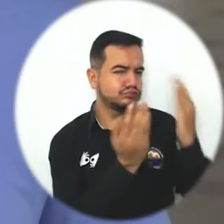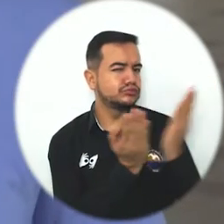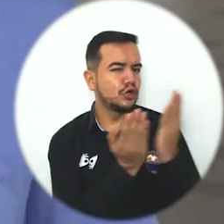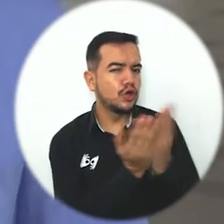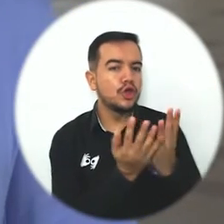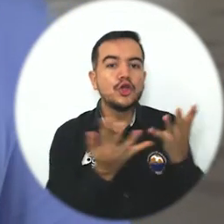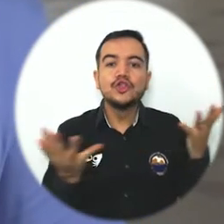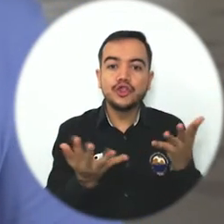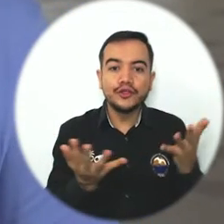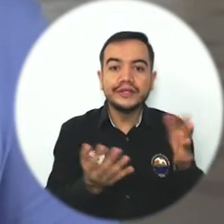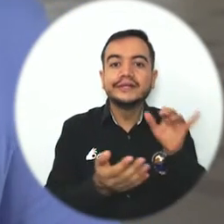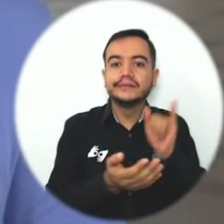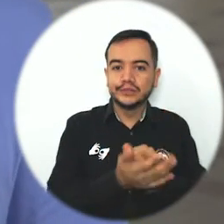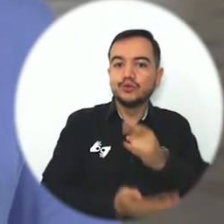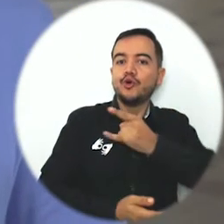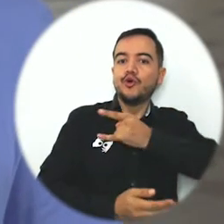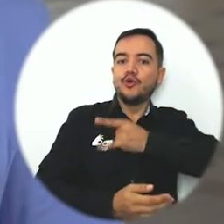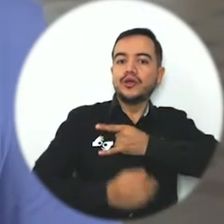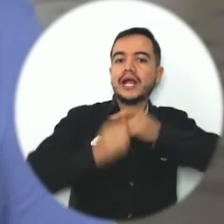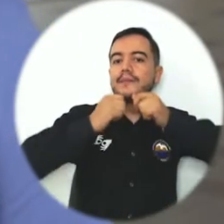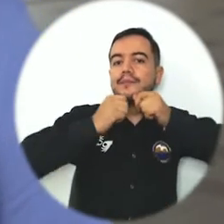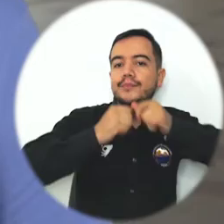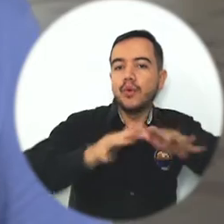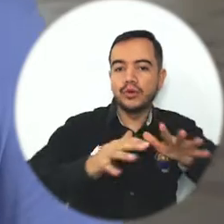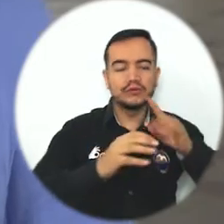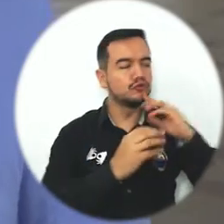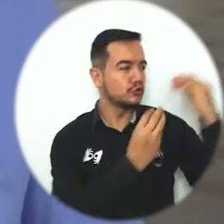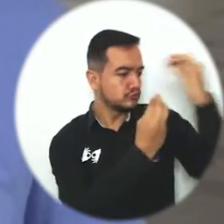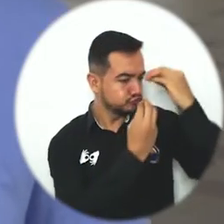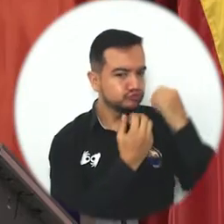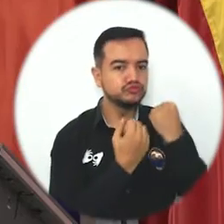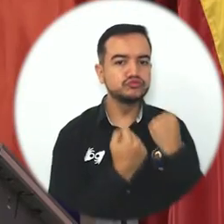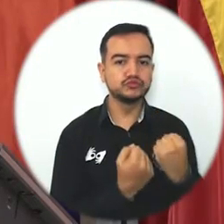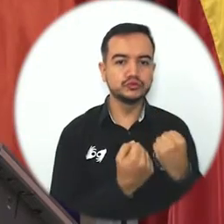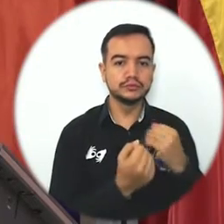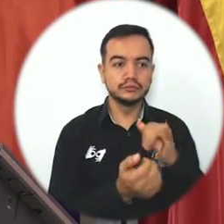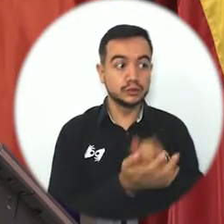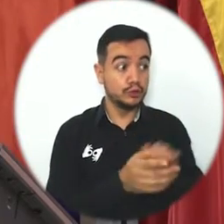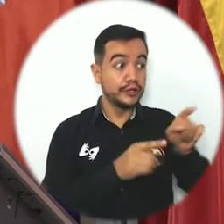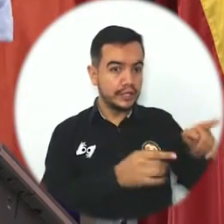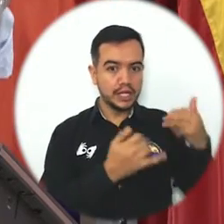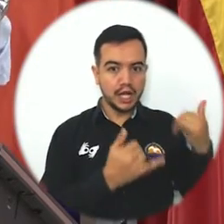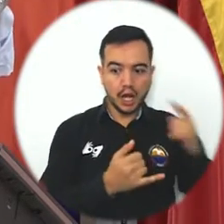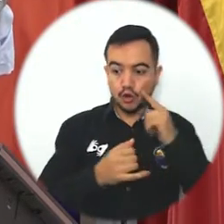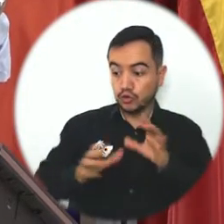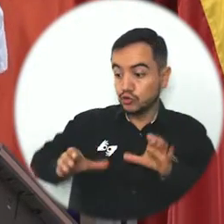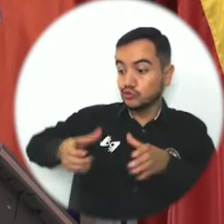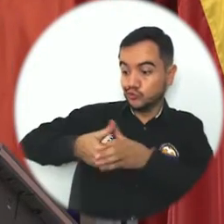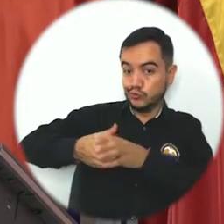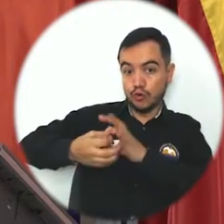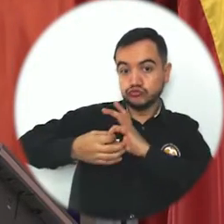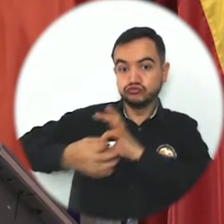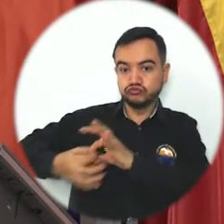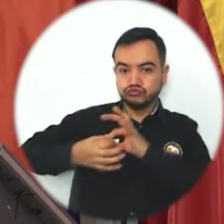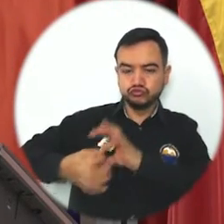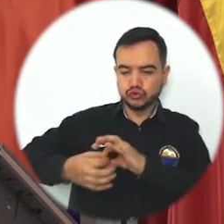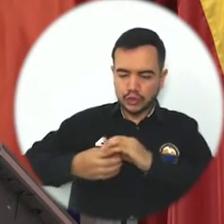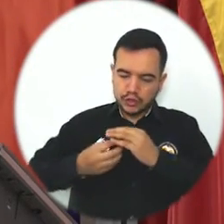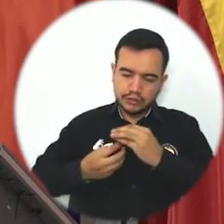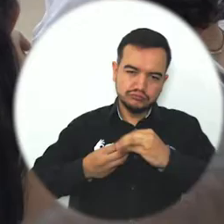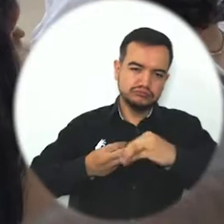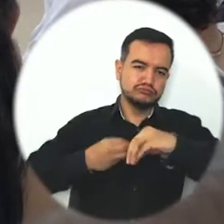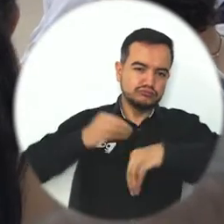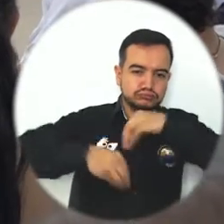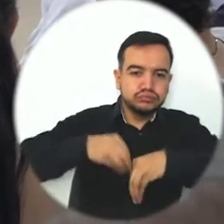producto de la educación pública y esa educación pública la está fortaleciendo él con todo un equipo